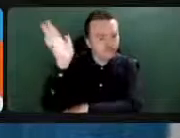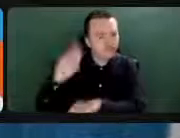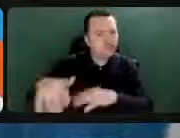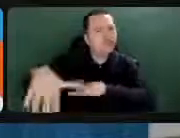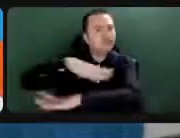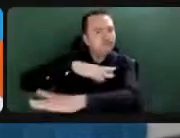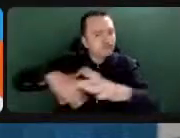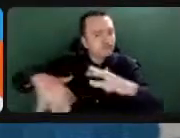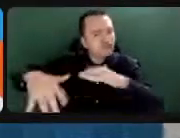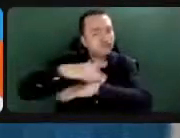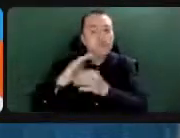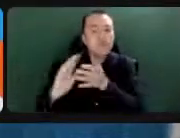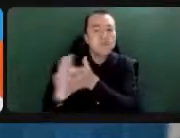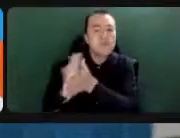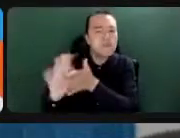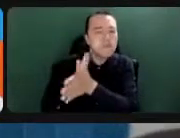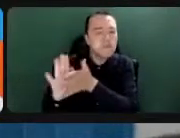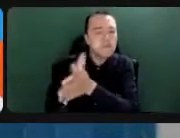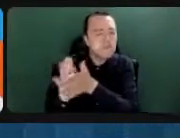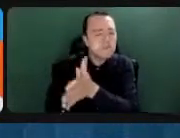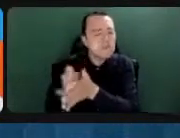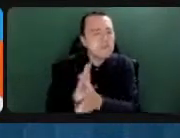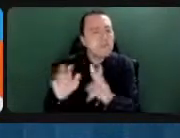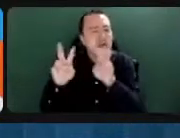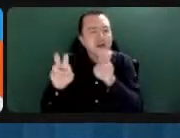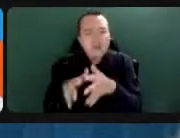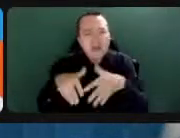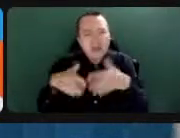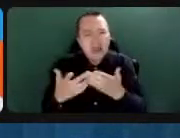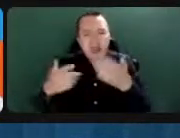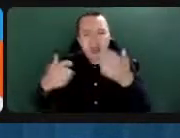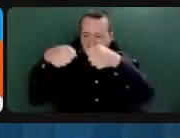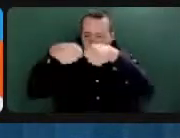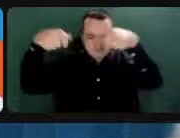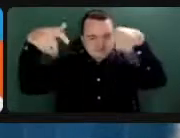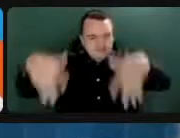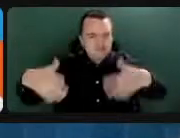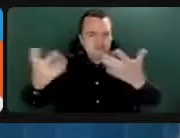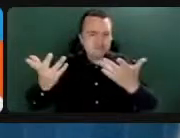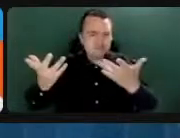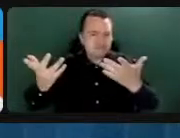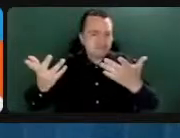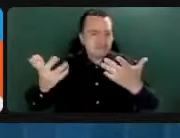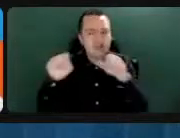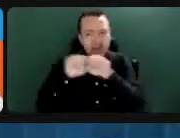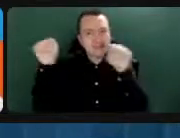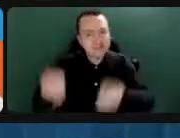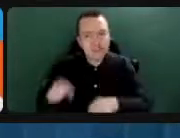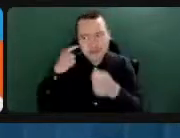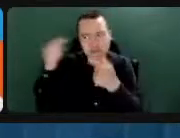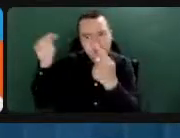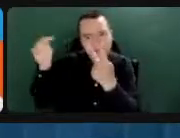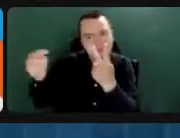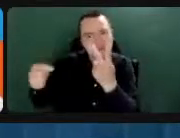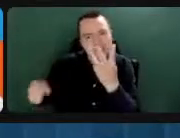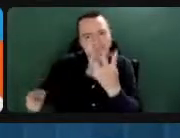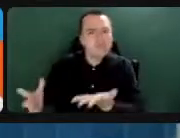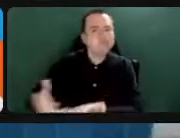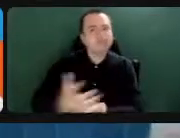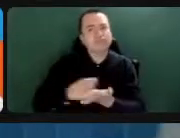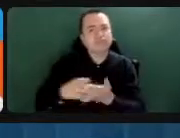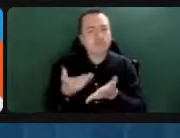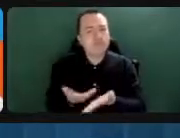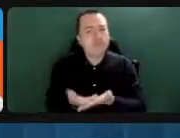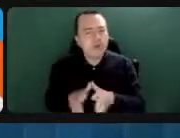de esta colección de revisiones sistémicas. Pero antes de dar inicio, vamos a dar unas pequeñas